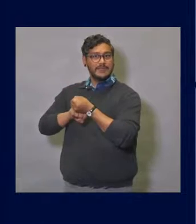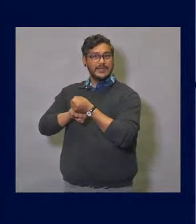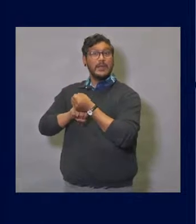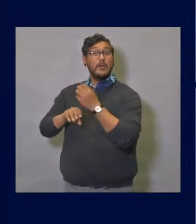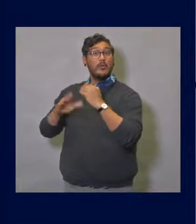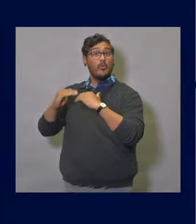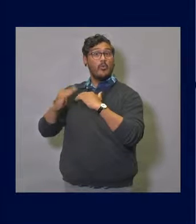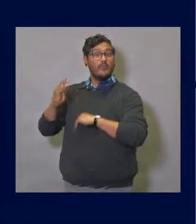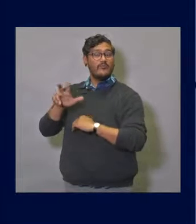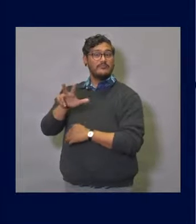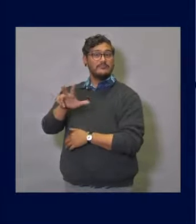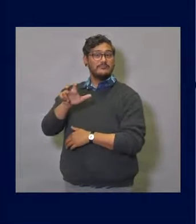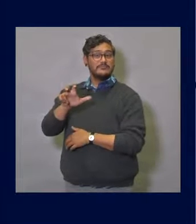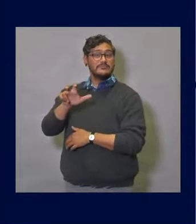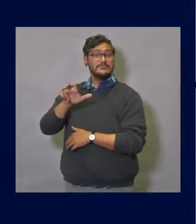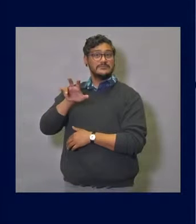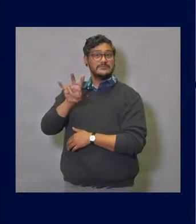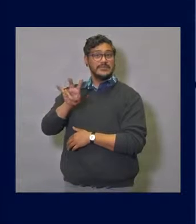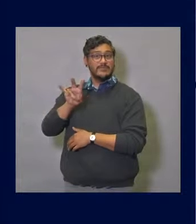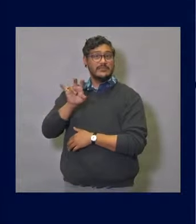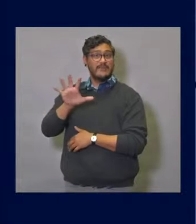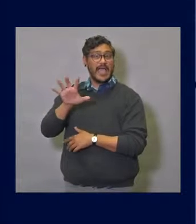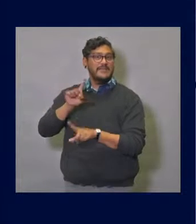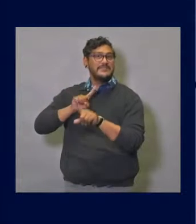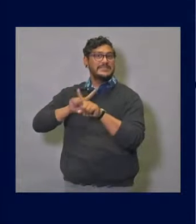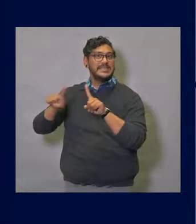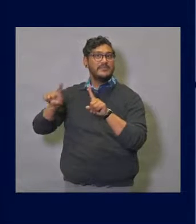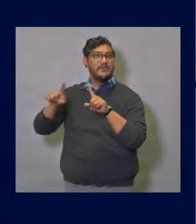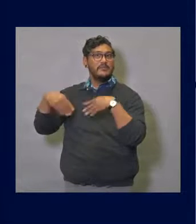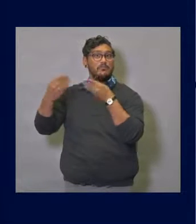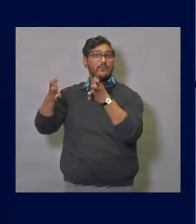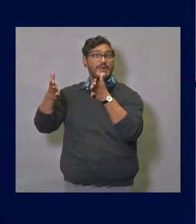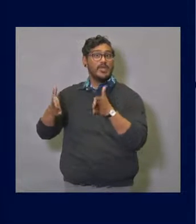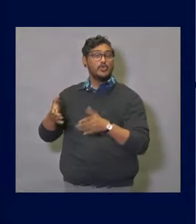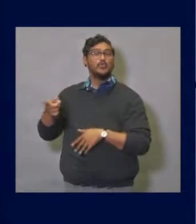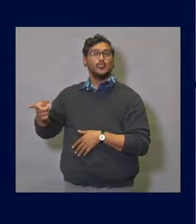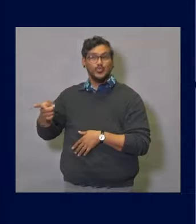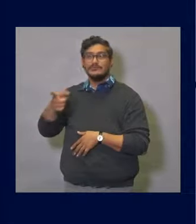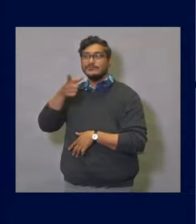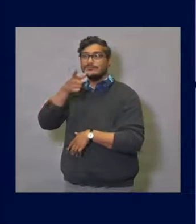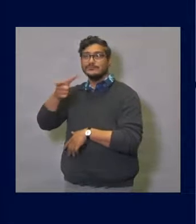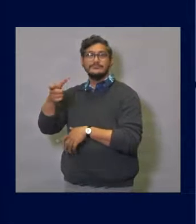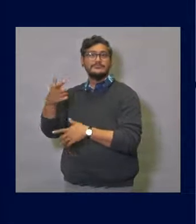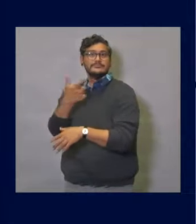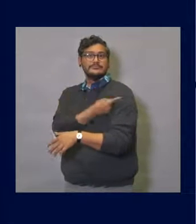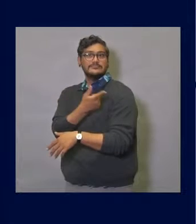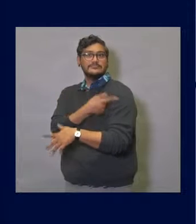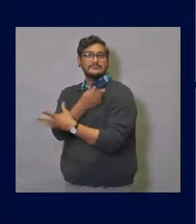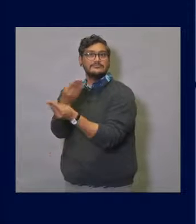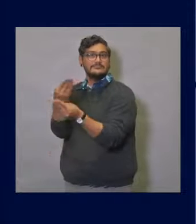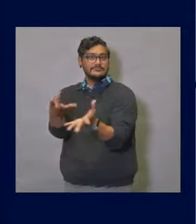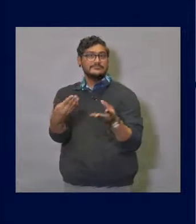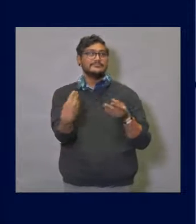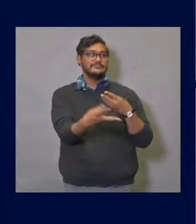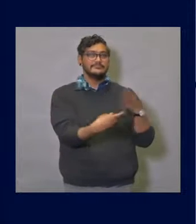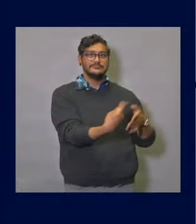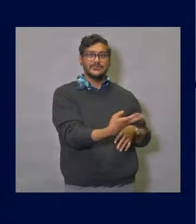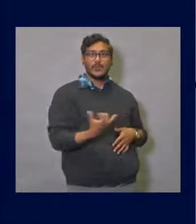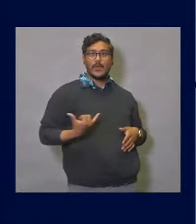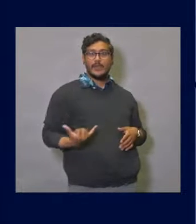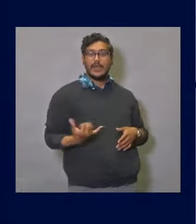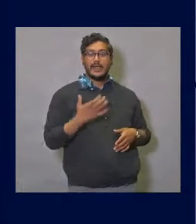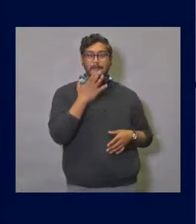de 375 proveedores que están vacunando a la población actualmente. El